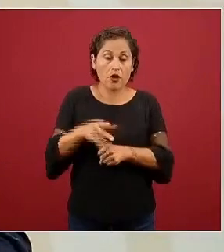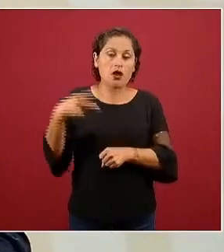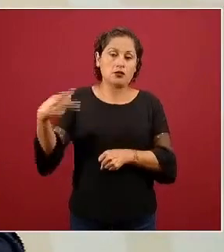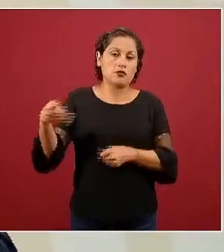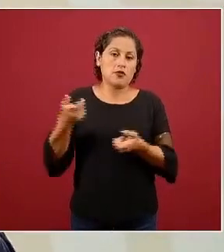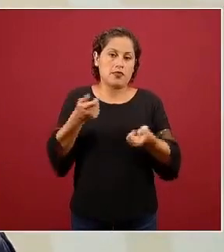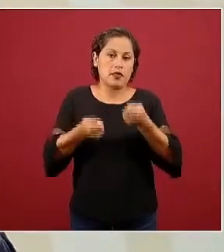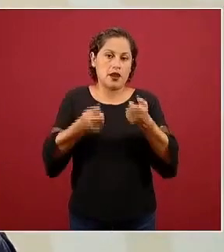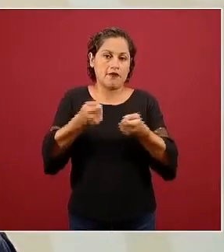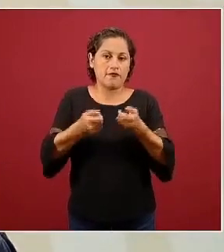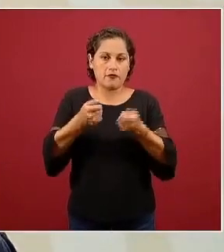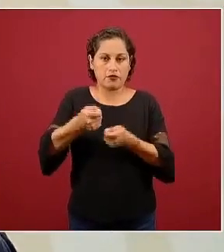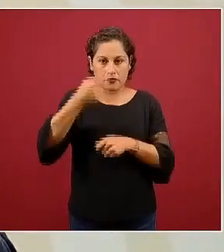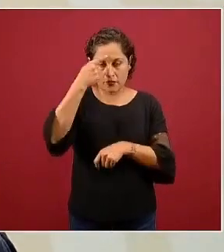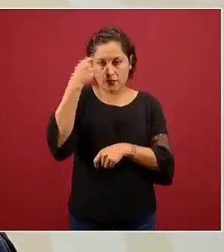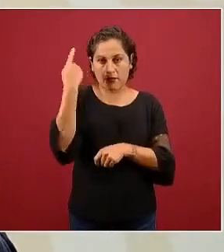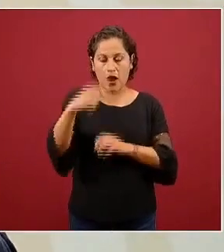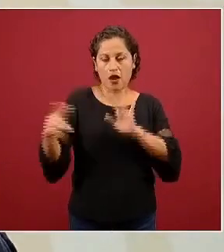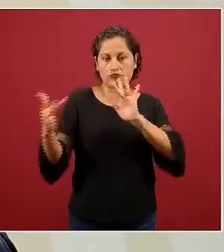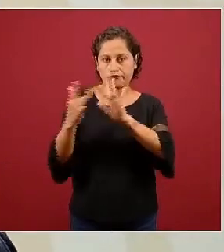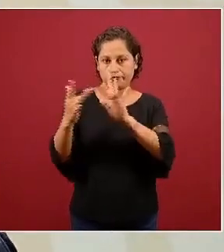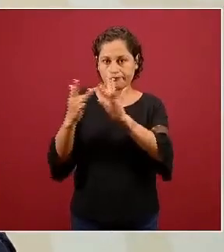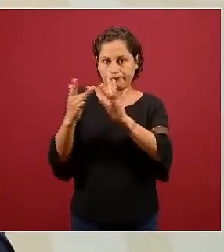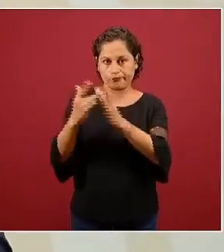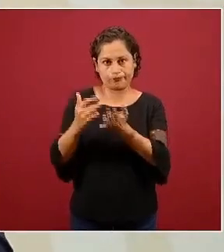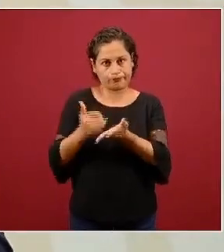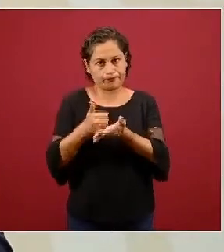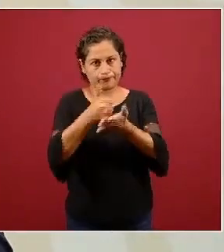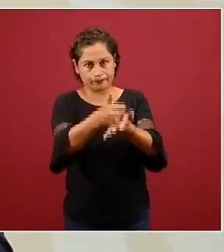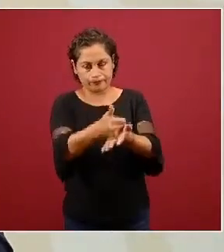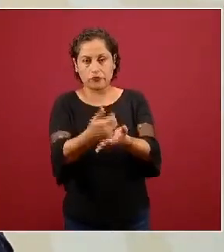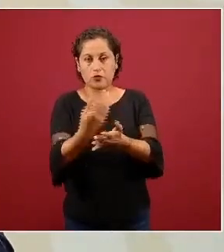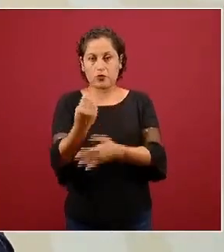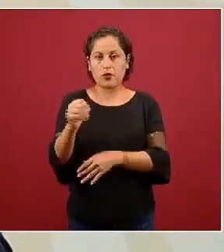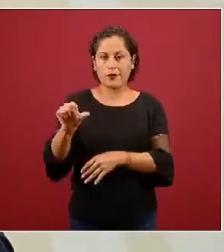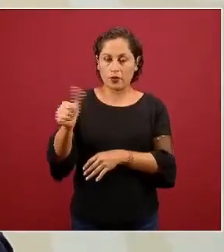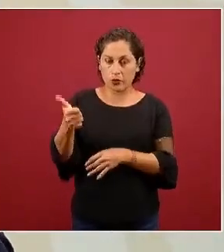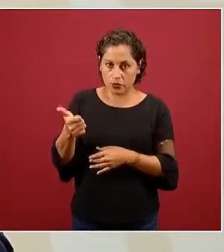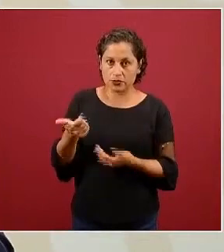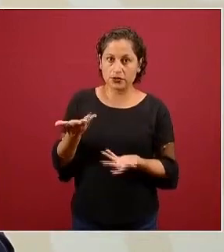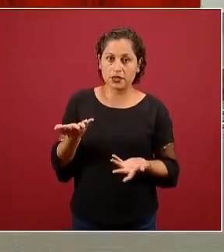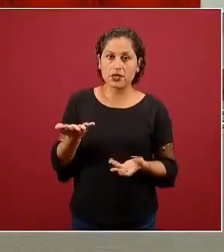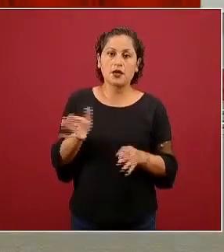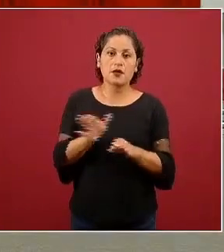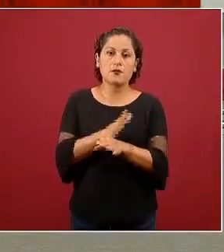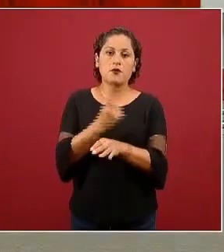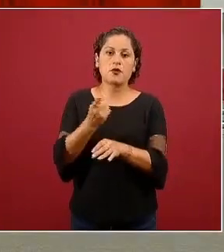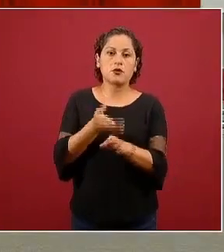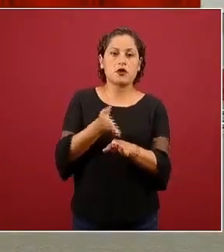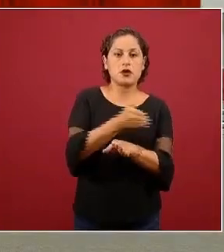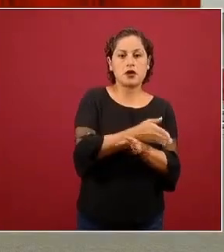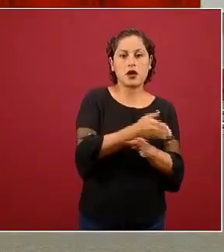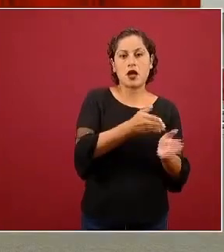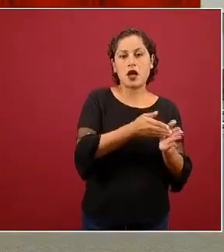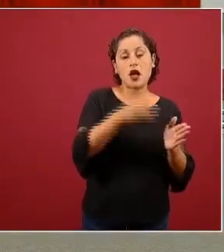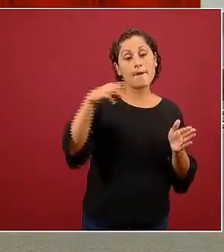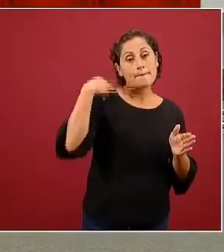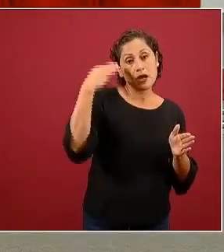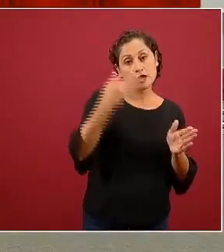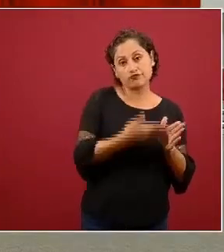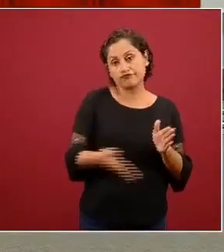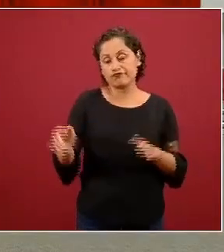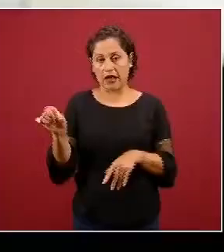vida, porque recolecta todo lo que ha pasado en todas las edades, desde marzo hasta